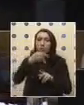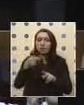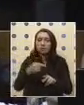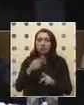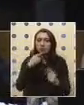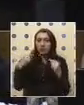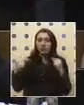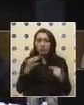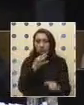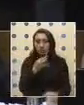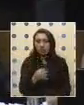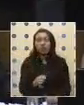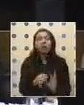discusión. Edito. Gracias.